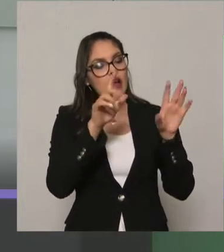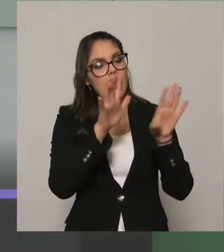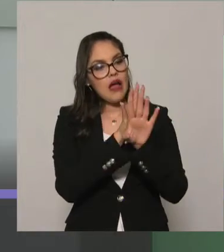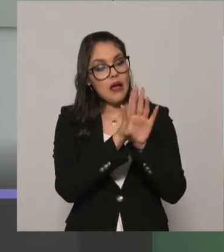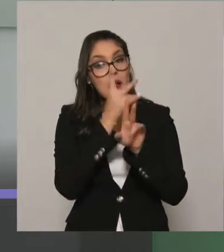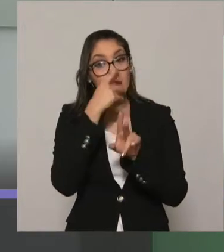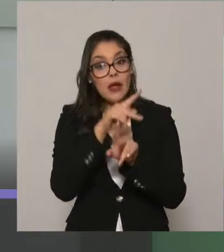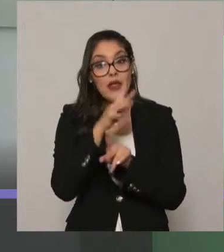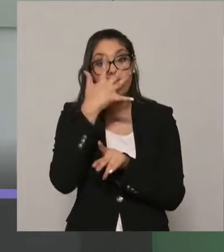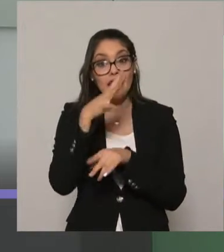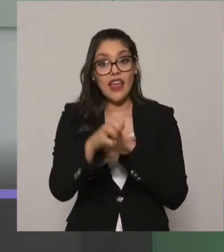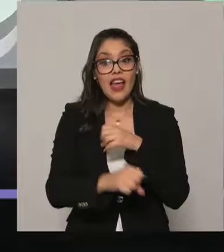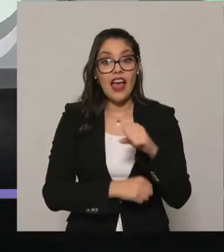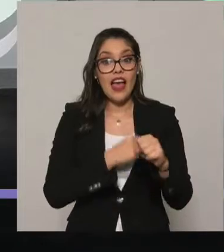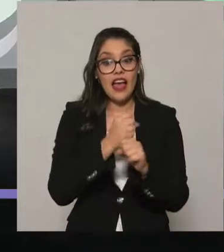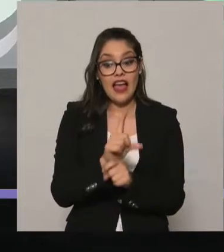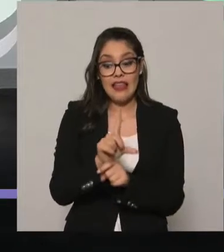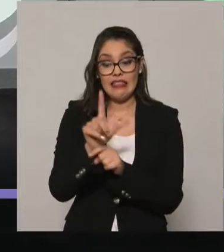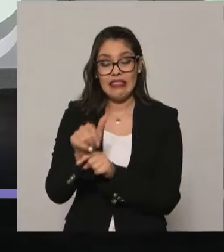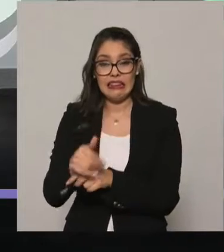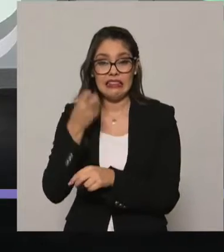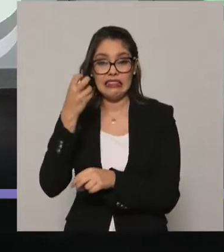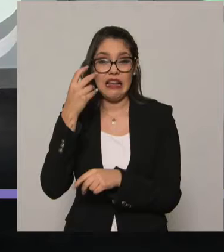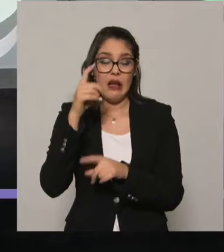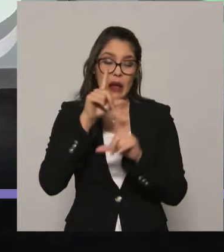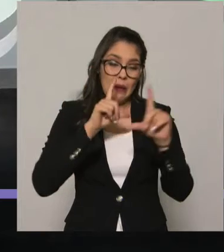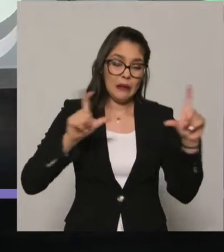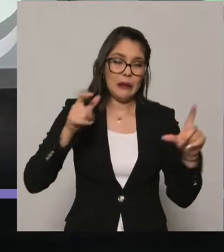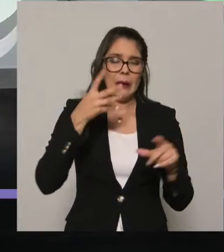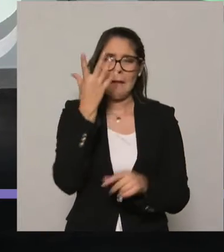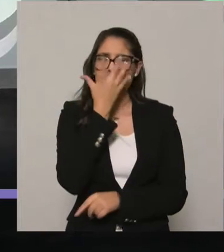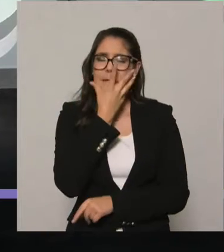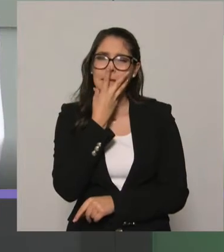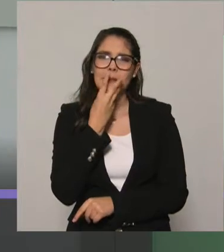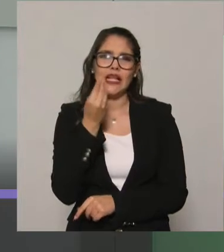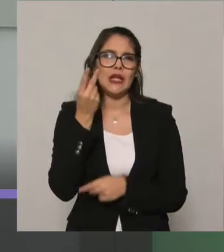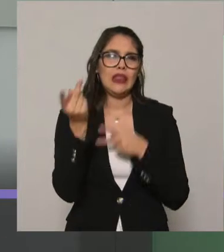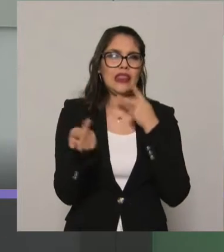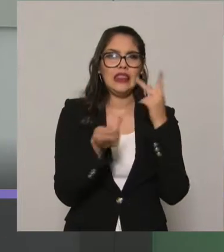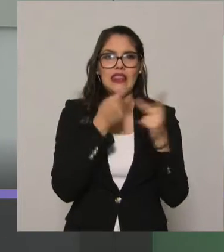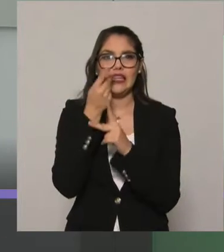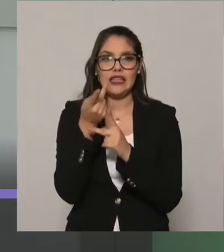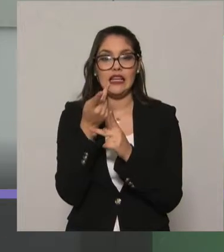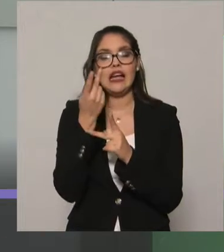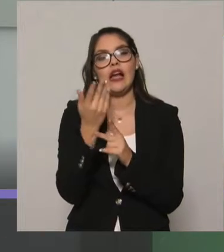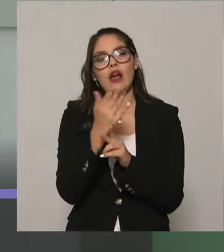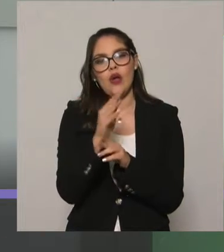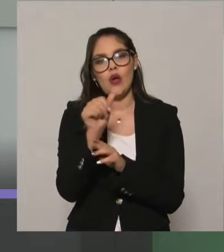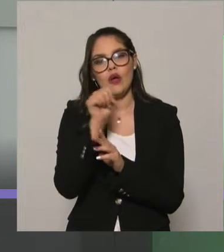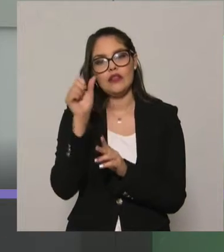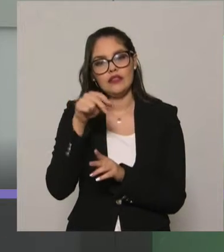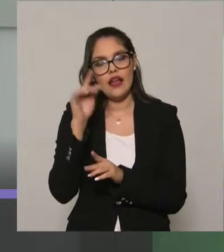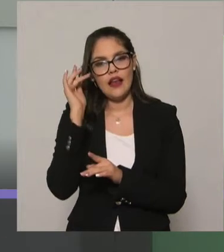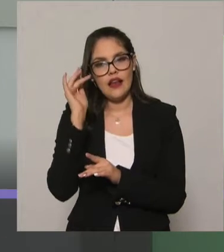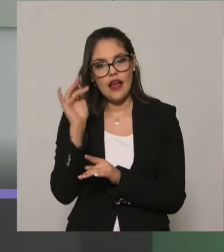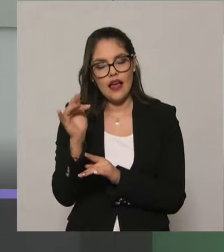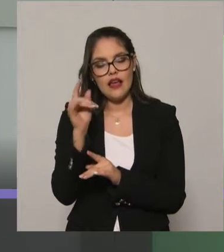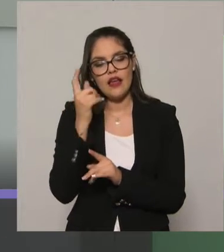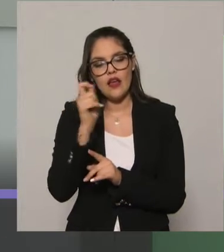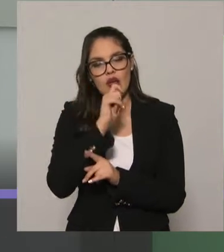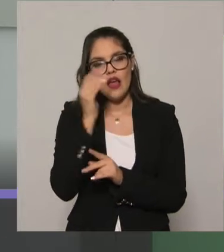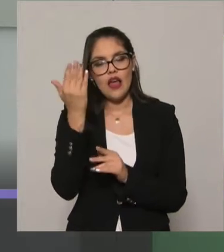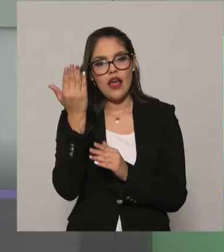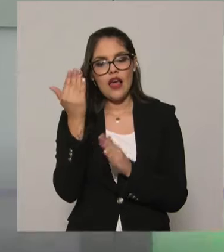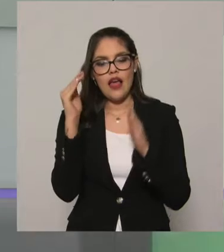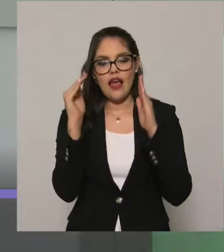menos 10 años después. Ese mural es un mural bellísimo. Ya más hacia el sur tienes en San Ángel la Casa Estudio Diego